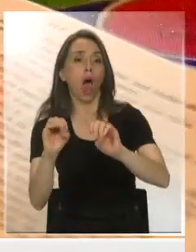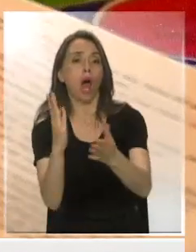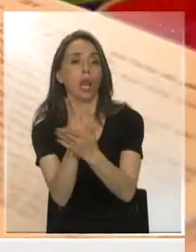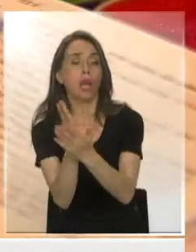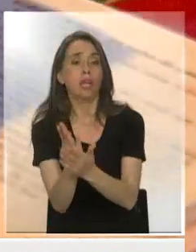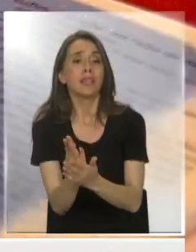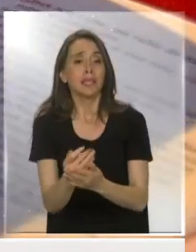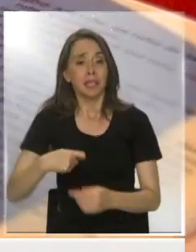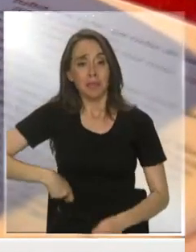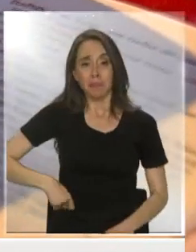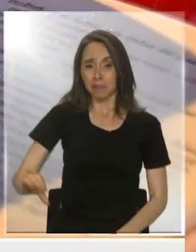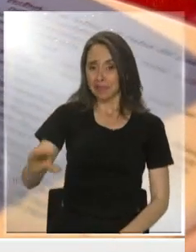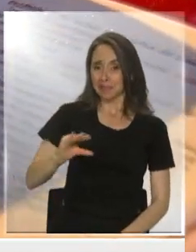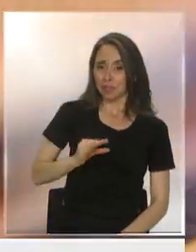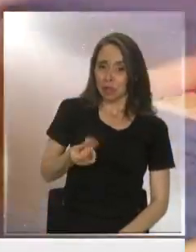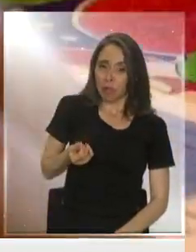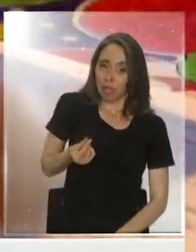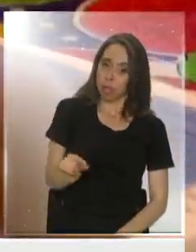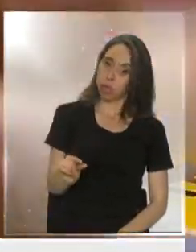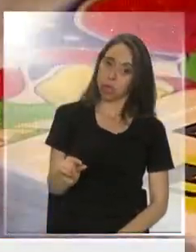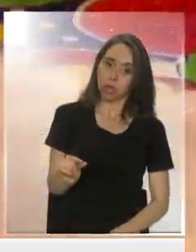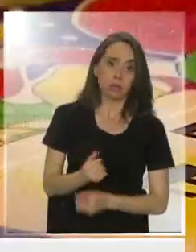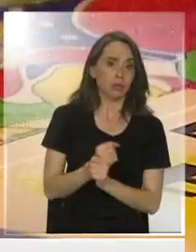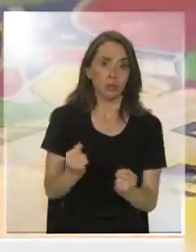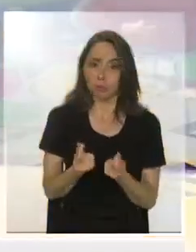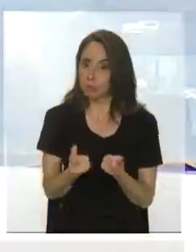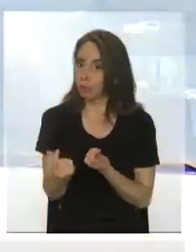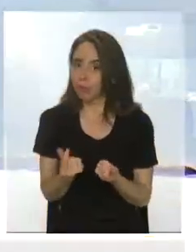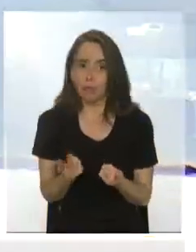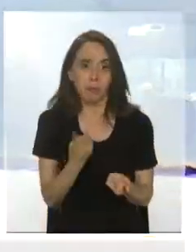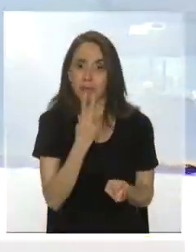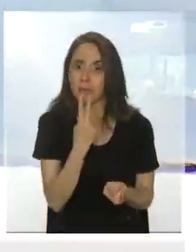la pensión es muy baja y no me alcanza para vivir.